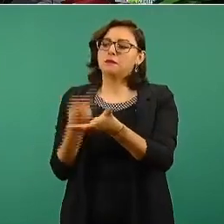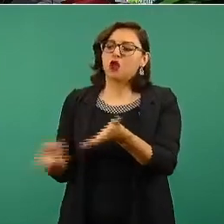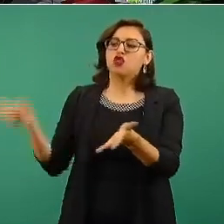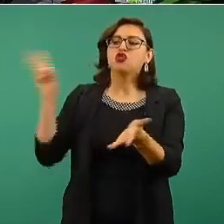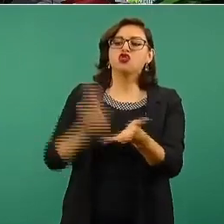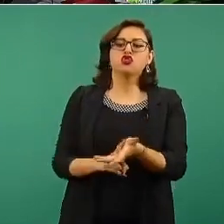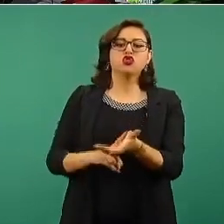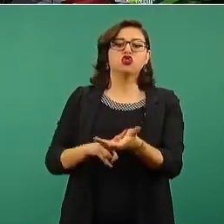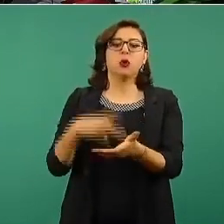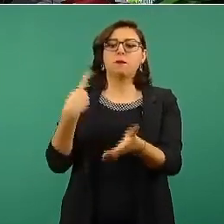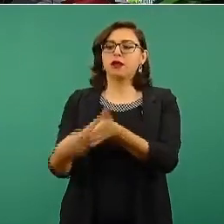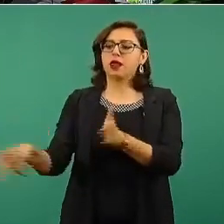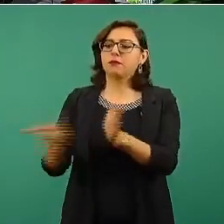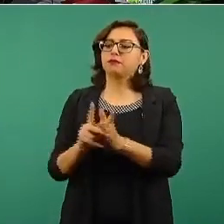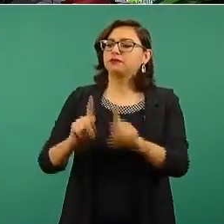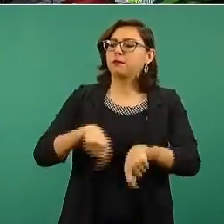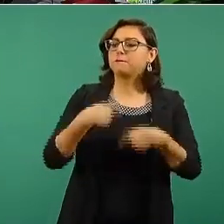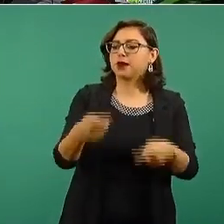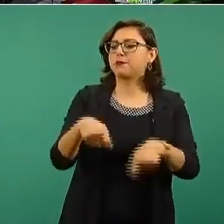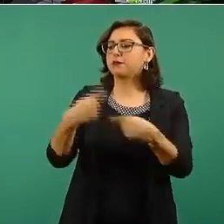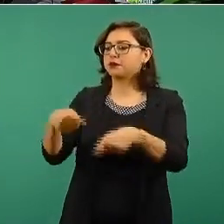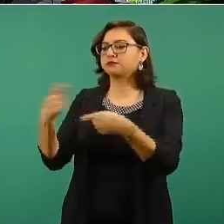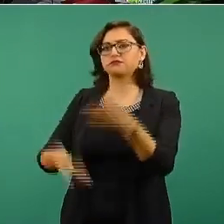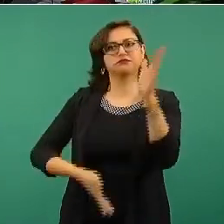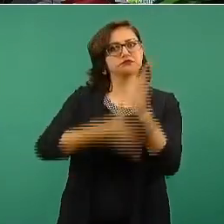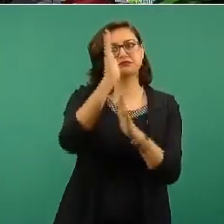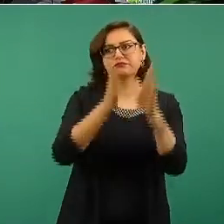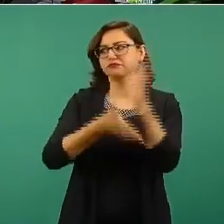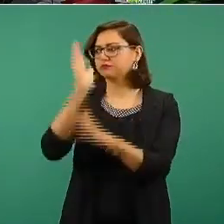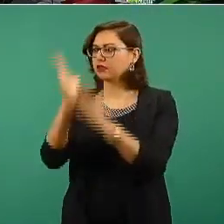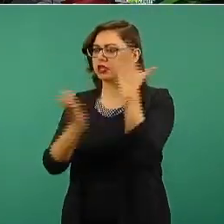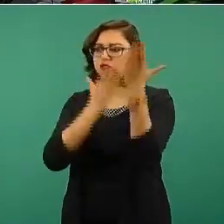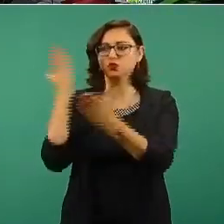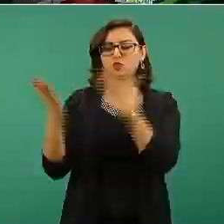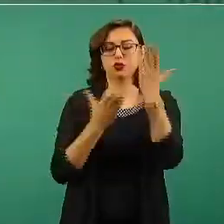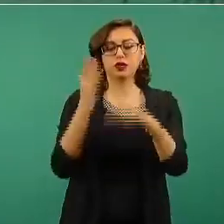Eran el año pasado